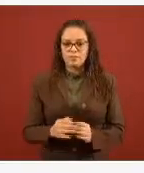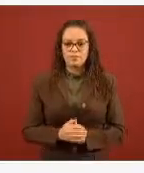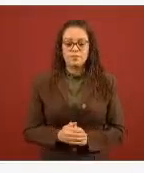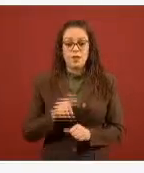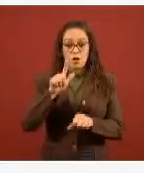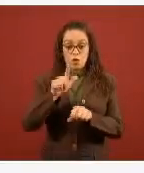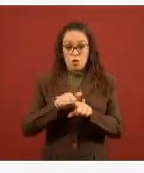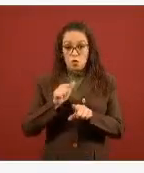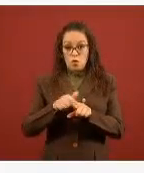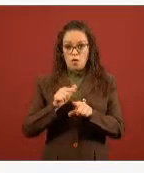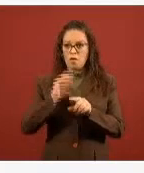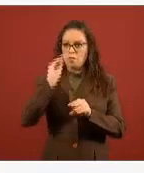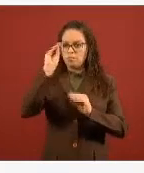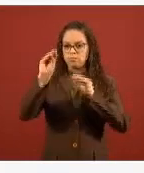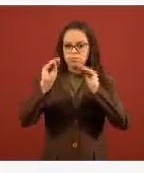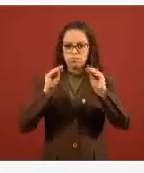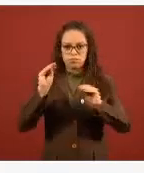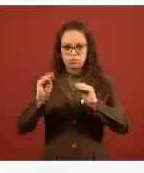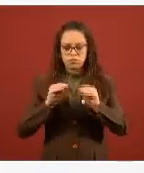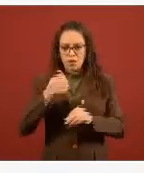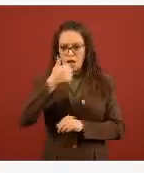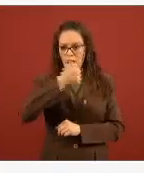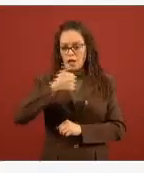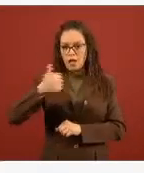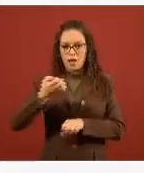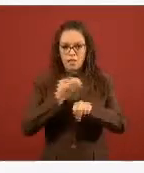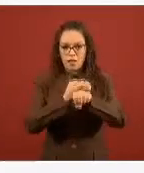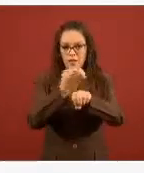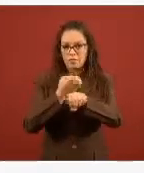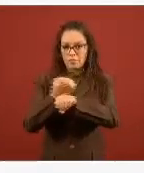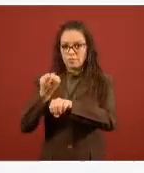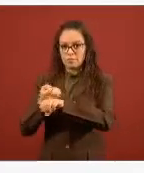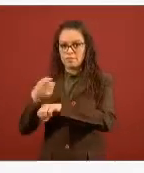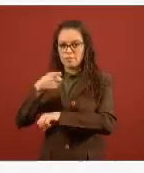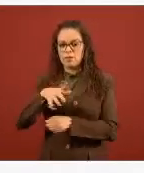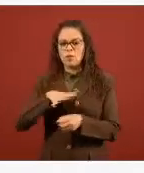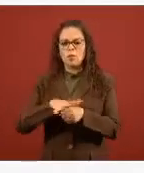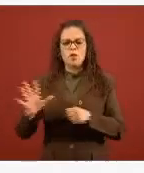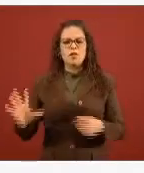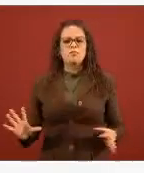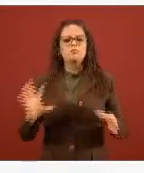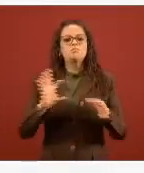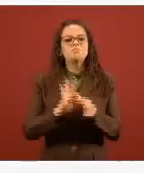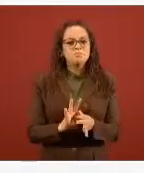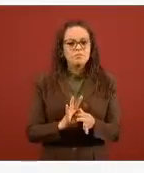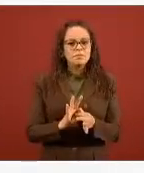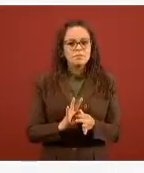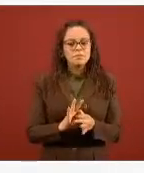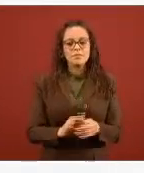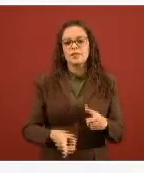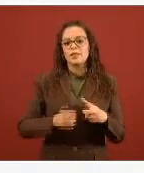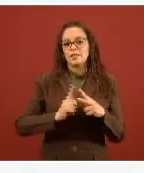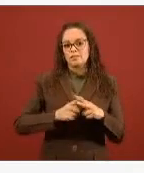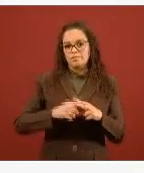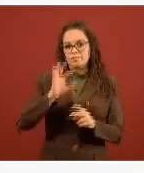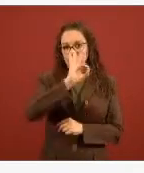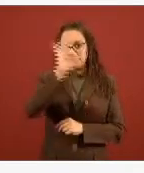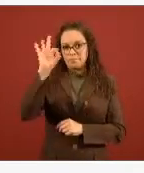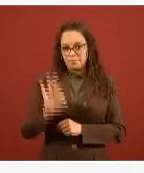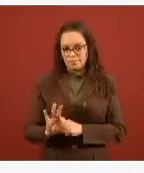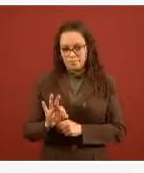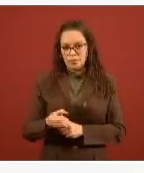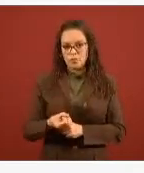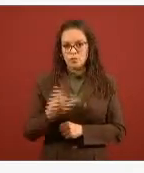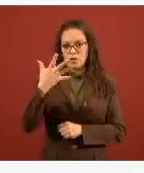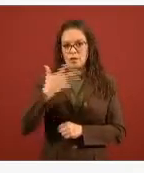los colores que se asignan para cada una de las entidades federativas está en relación precisamente a la tasa de incidencia